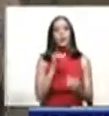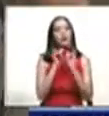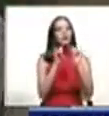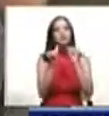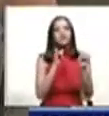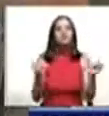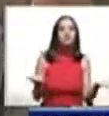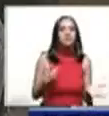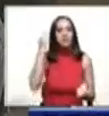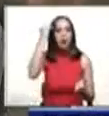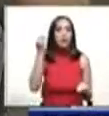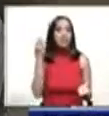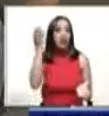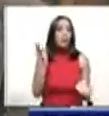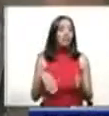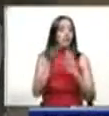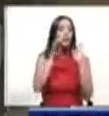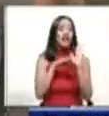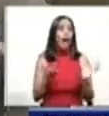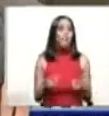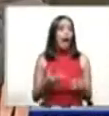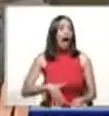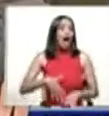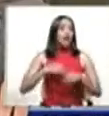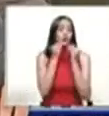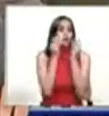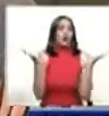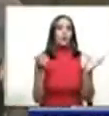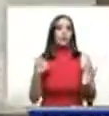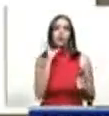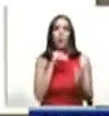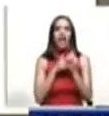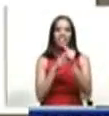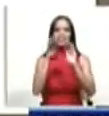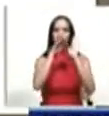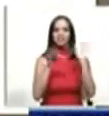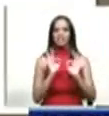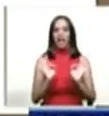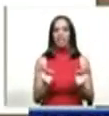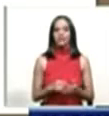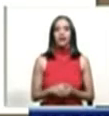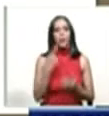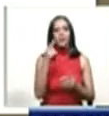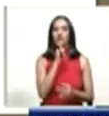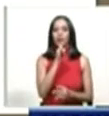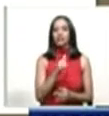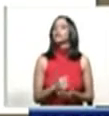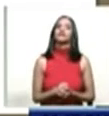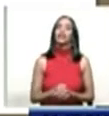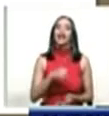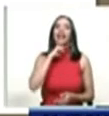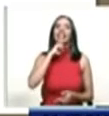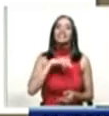Y usted cree que vamos a hacer un programa rechísimo, producido, pero no tenemos ni guión el día de hoy. Pero vamos con la primera noticia. Señor director, y es que histórico, el gobierno nacional